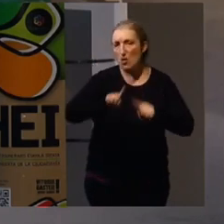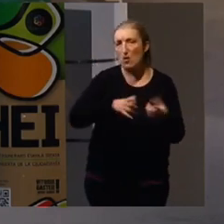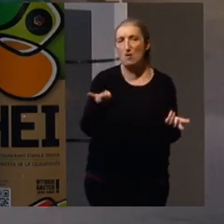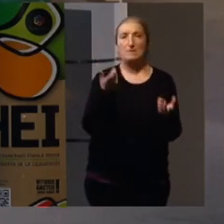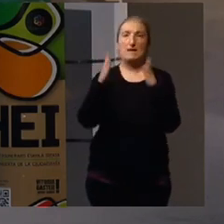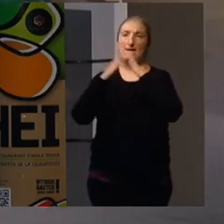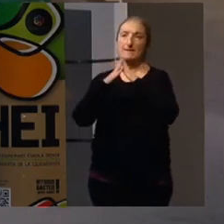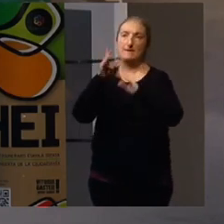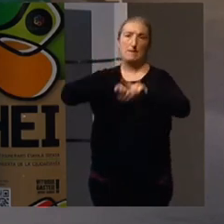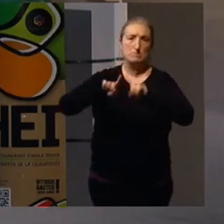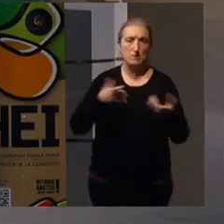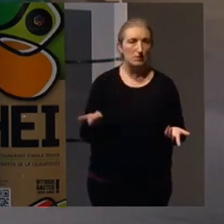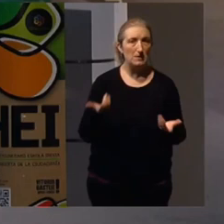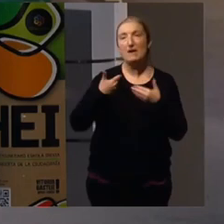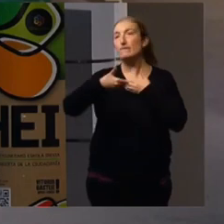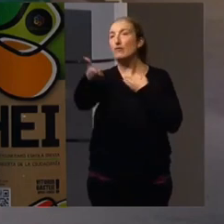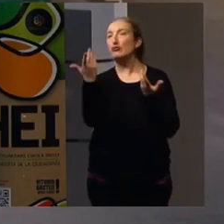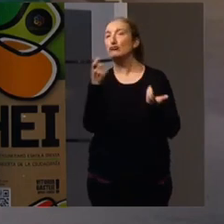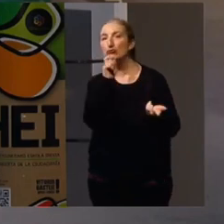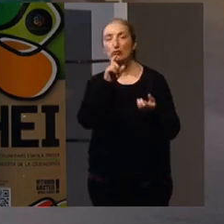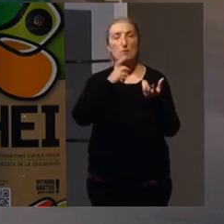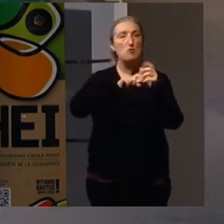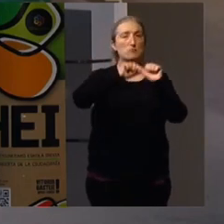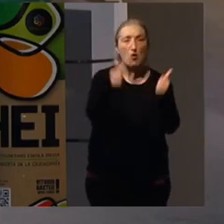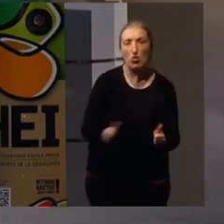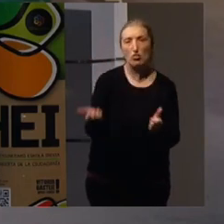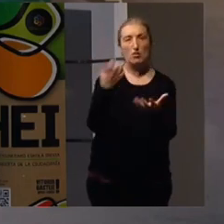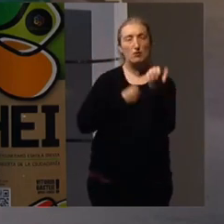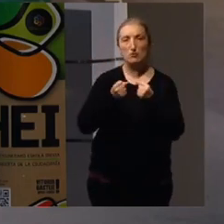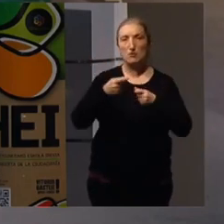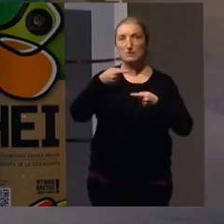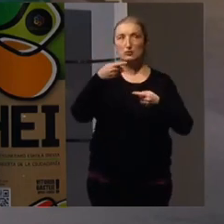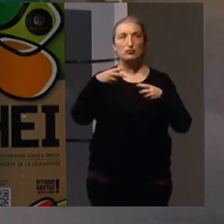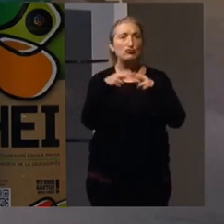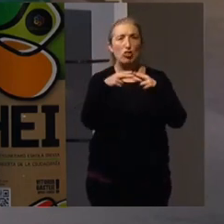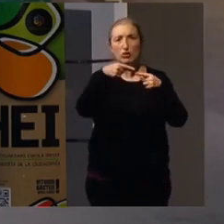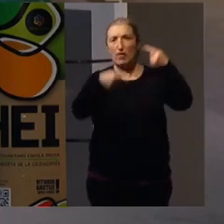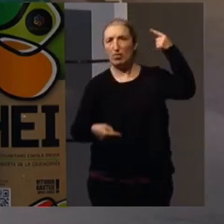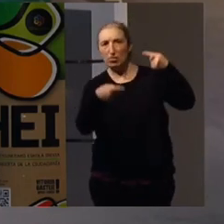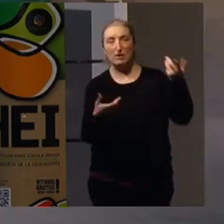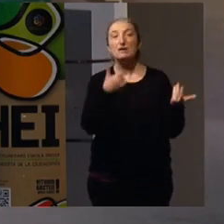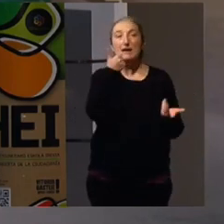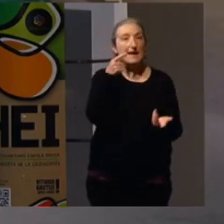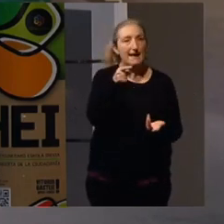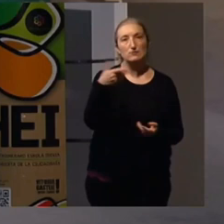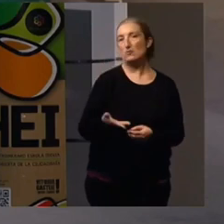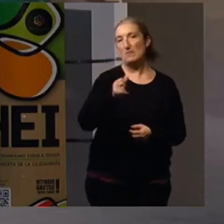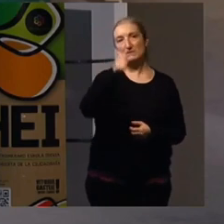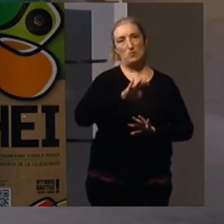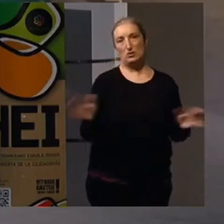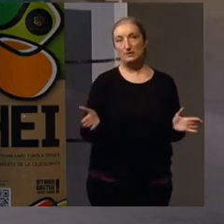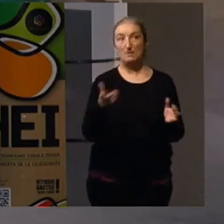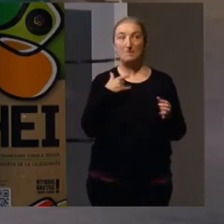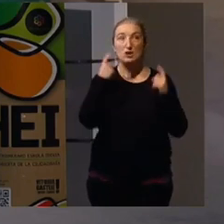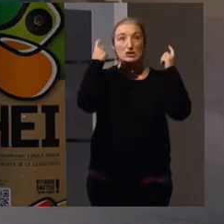vivienda, la incertidumbre respecto al futuro, este modelo económico, las desigualdades sociales. Gente que tiene como esas premisas muy claras, pero que